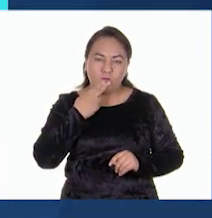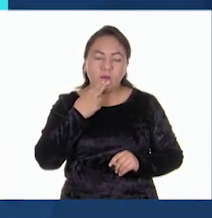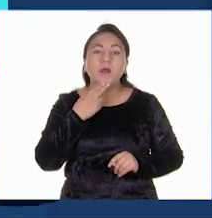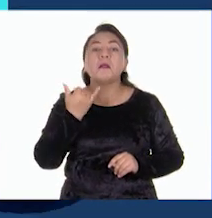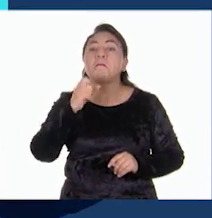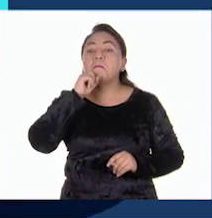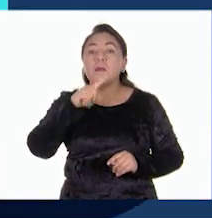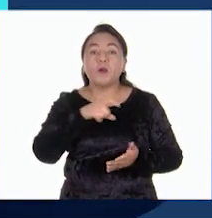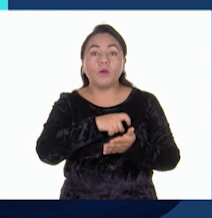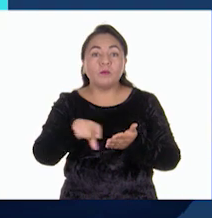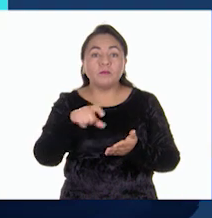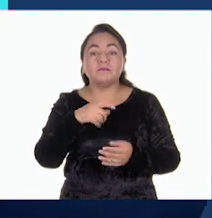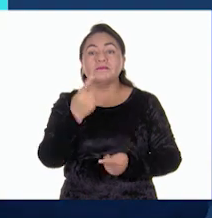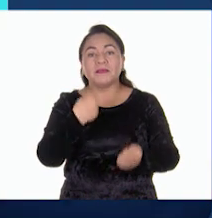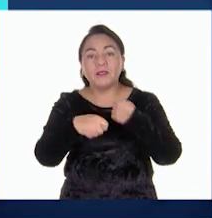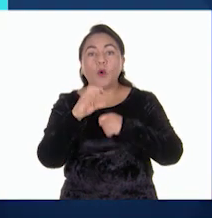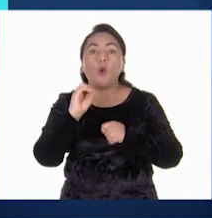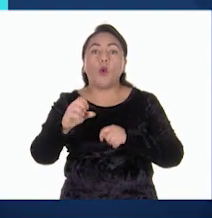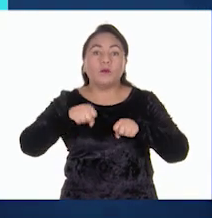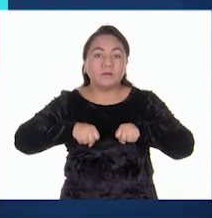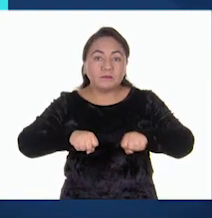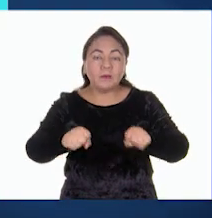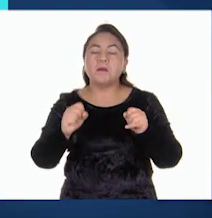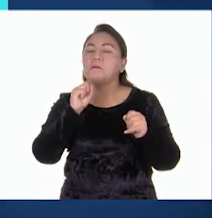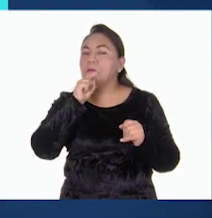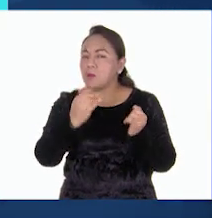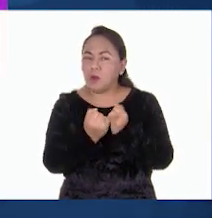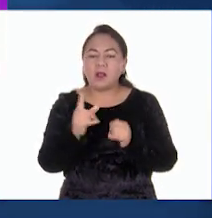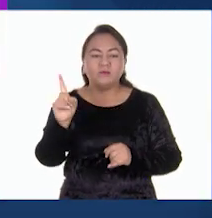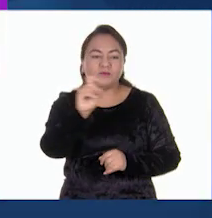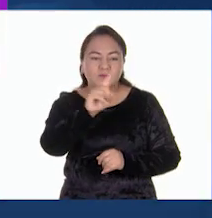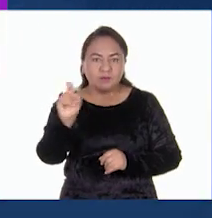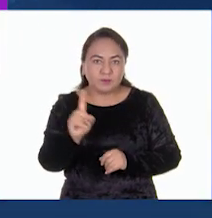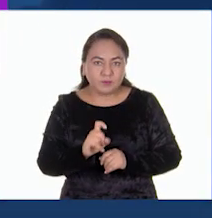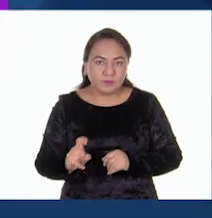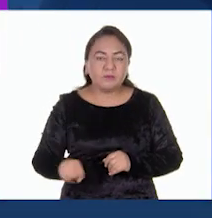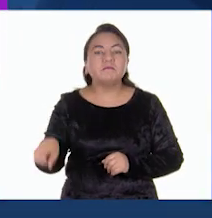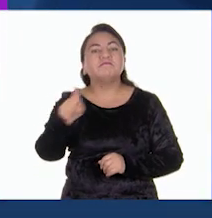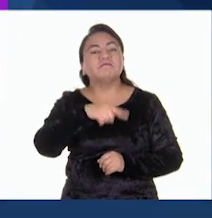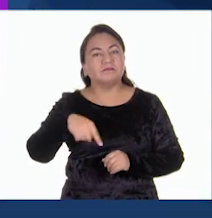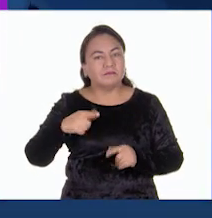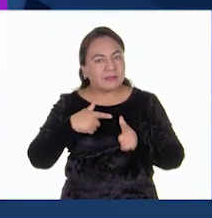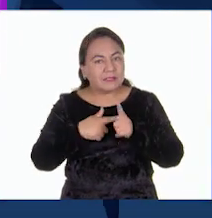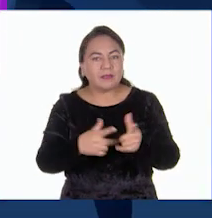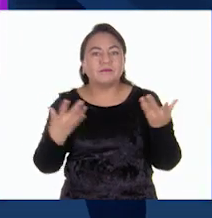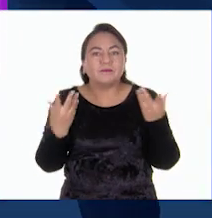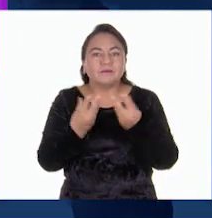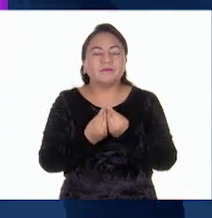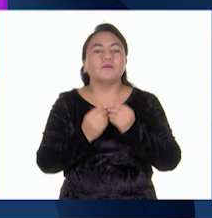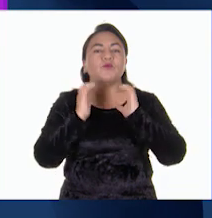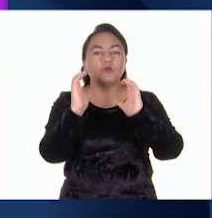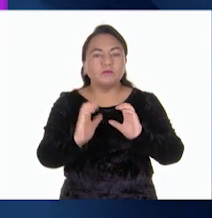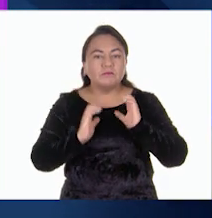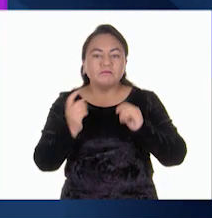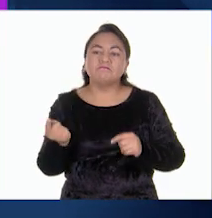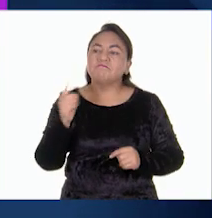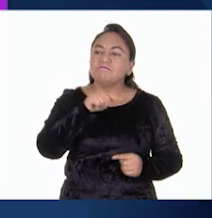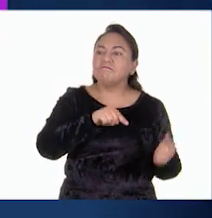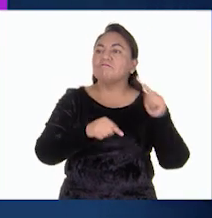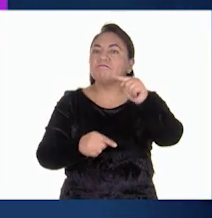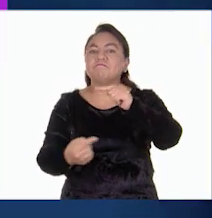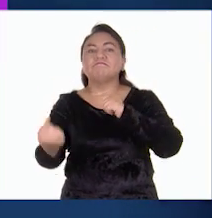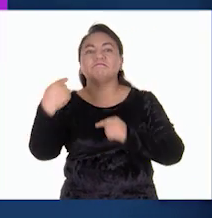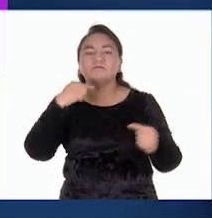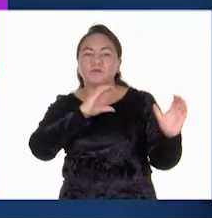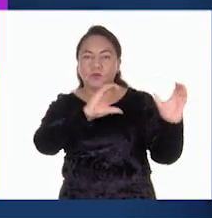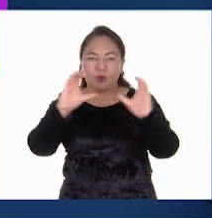las cosas que compres en la tienda o en el supermercado. Sigamos luchando juntos contra este virus, cuidándonos los